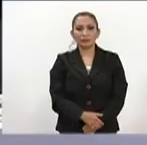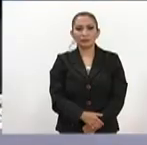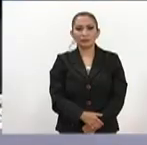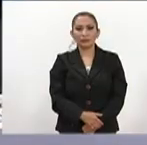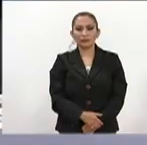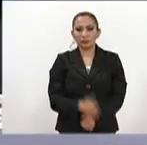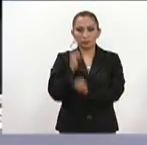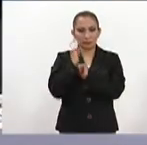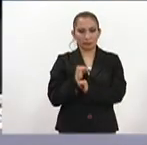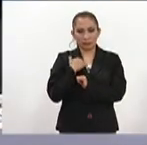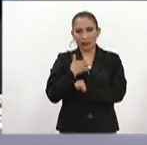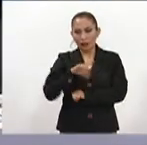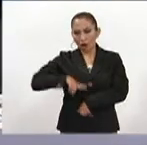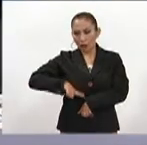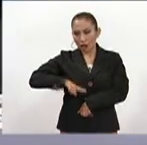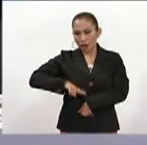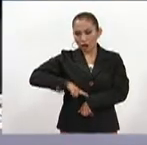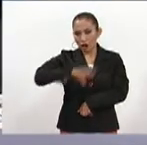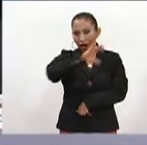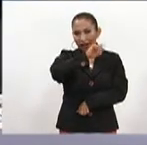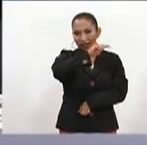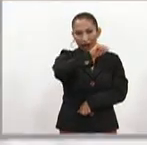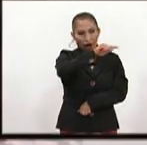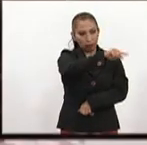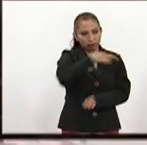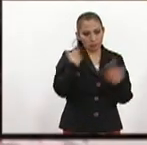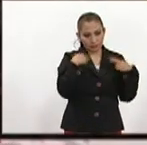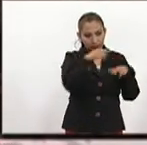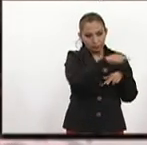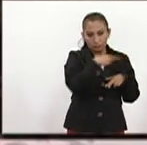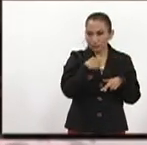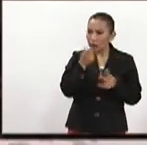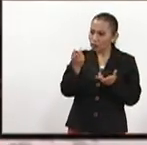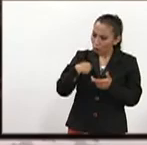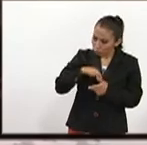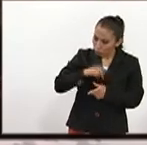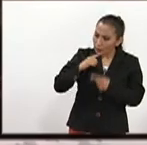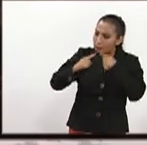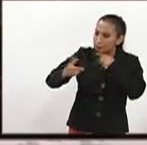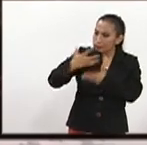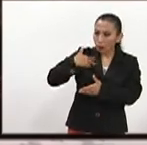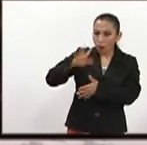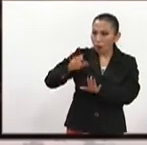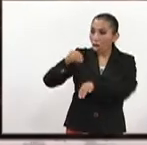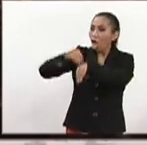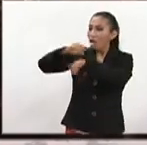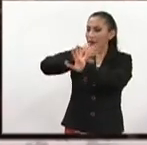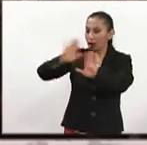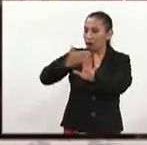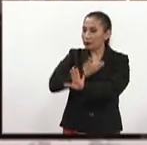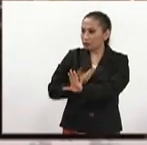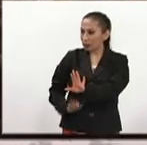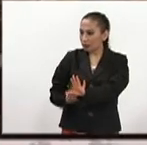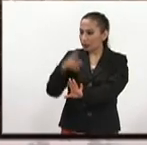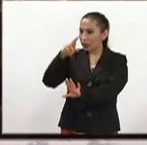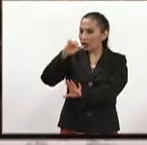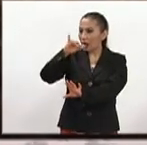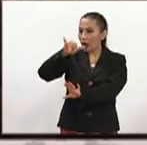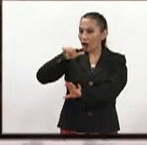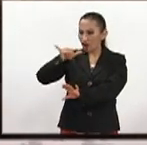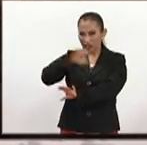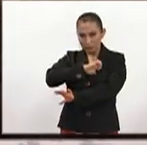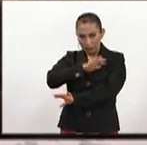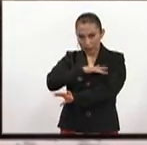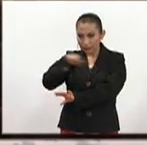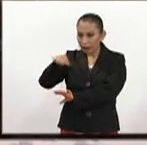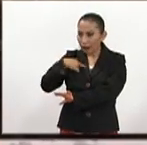El portavoz del gobierno catalán, Jordi Turull, informó que van a mantener su oferta de diálogo sin condiciones al presidente Mariano Rajoy luego de que